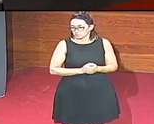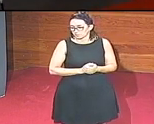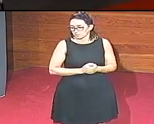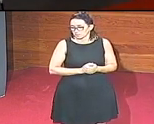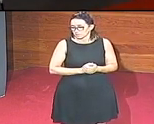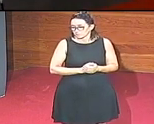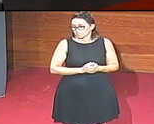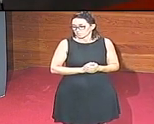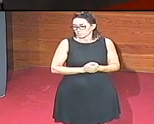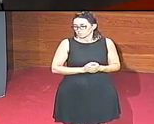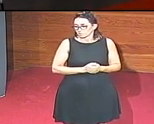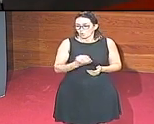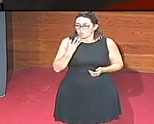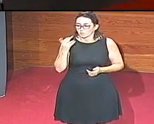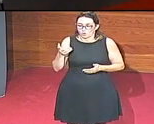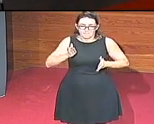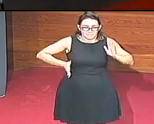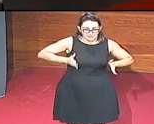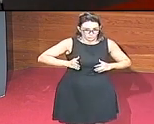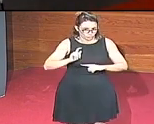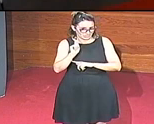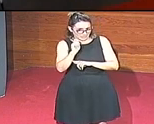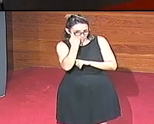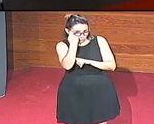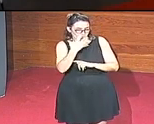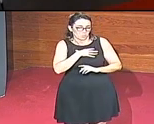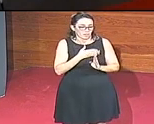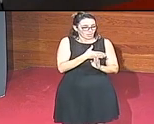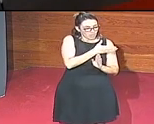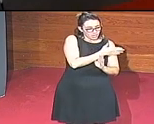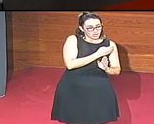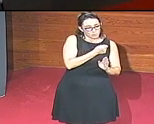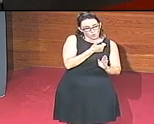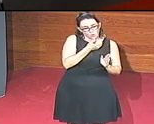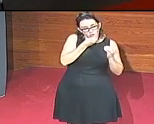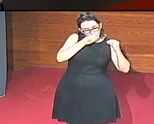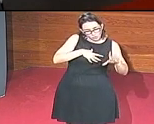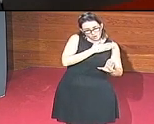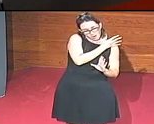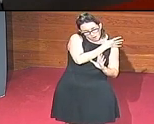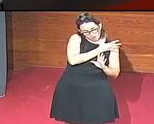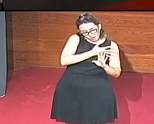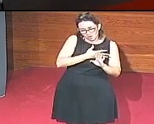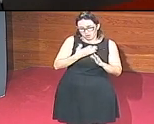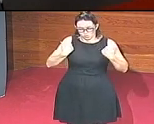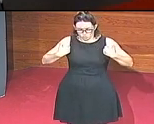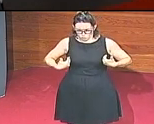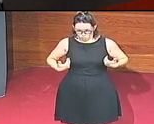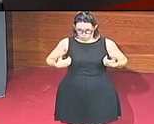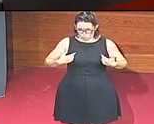o cuando hay un récord de récord de maratón pues cuentas un poco la evolución y cómo es el cuerpo de estos súper hombres super